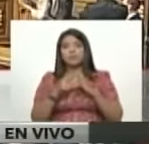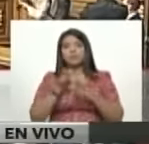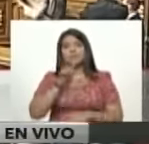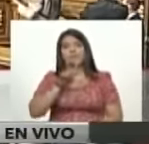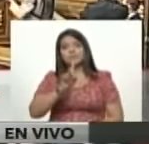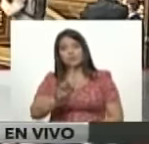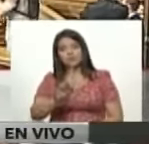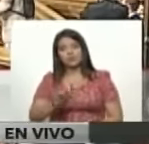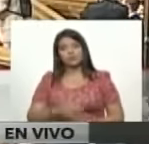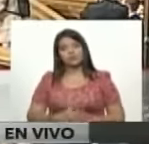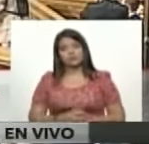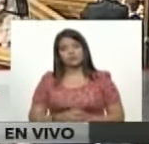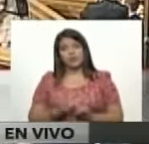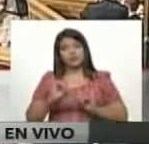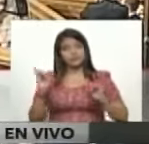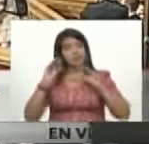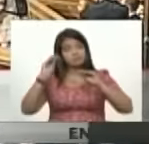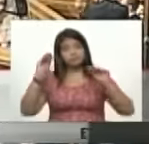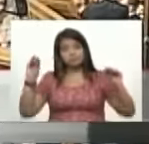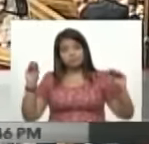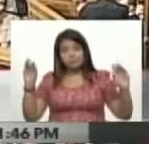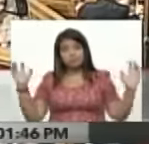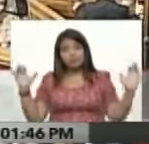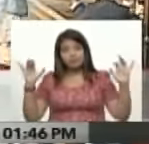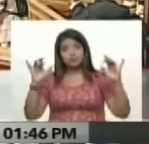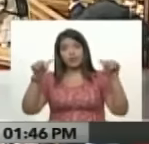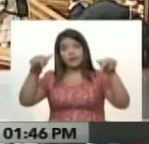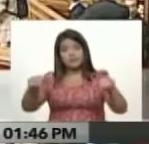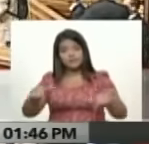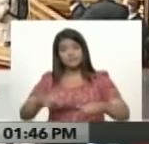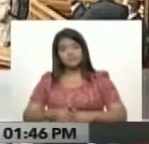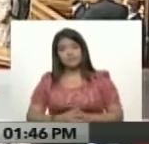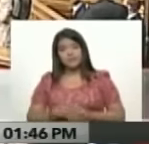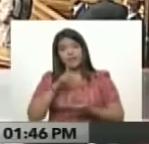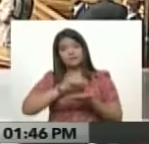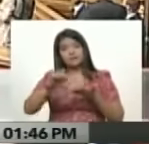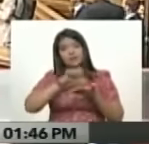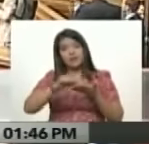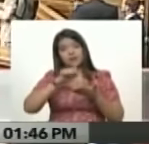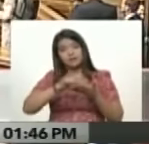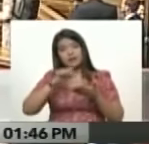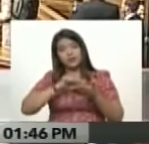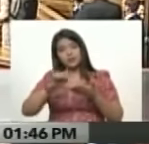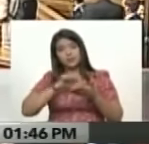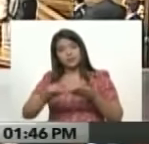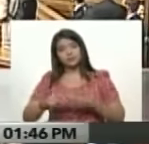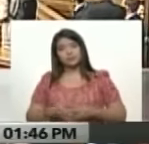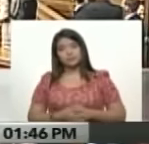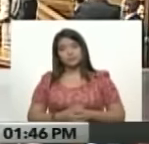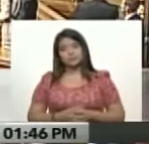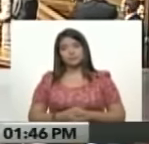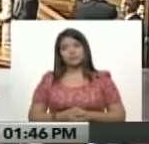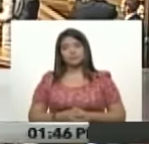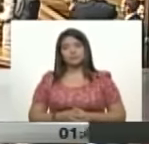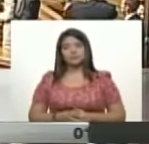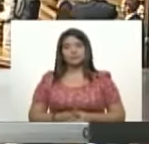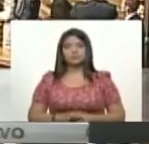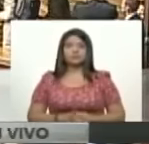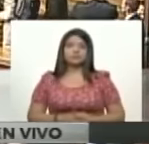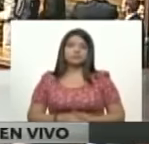2016-2021. Ya han sido convocados al estrado el secretario y subsecretario. Juramentación.